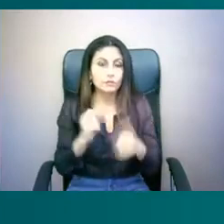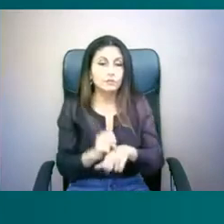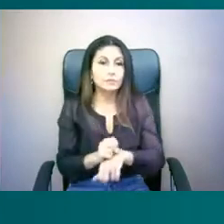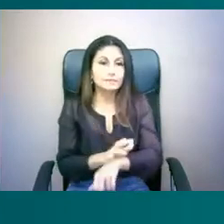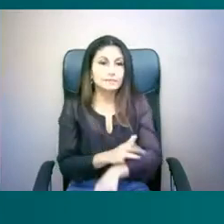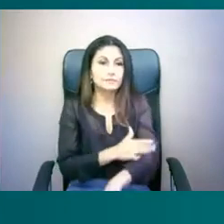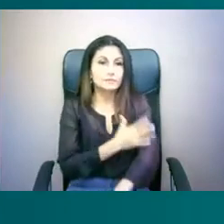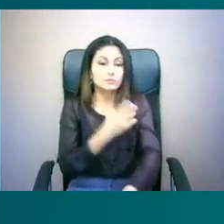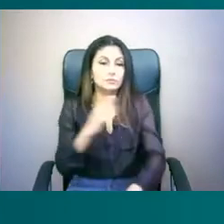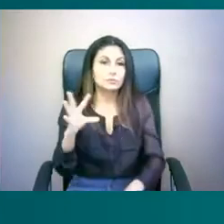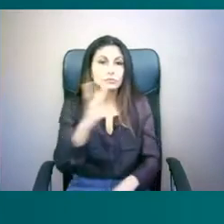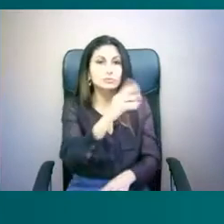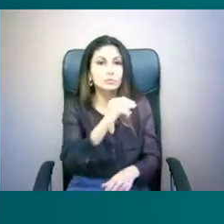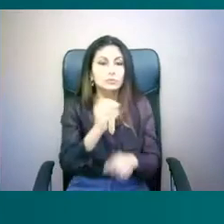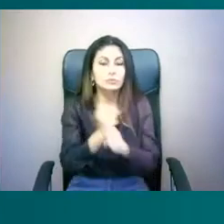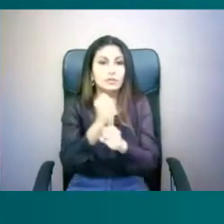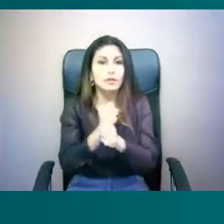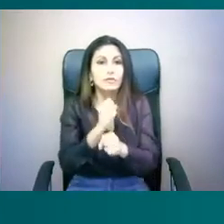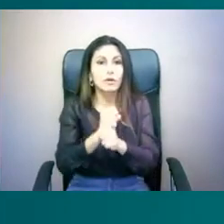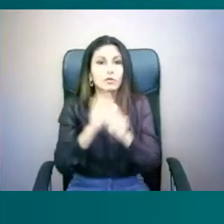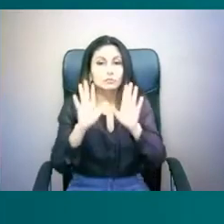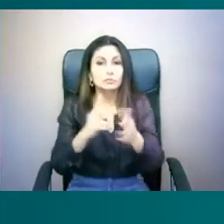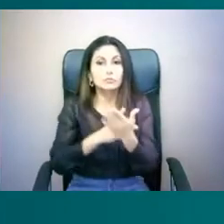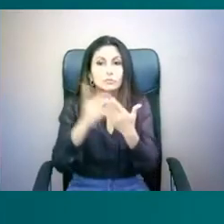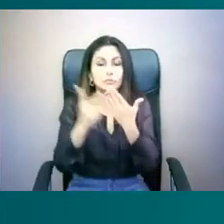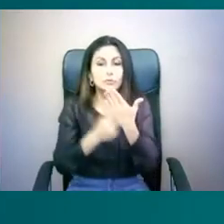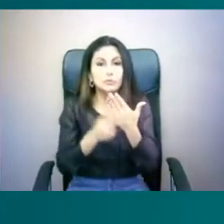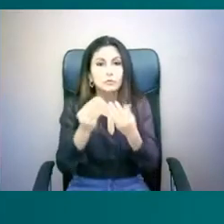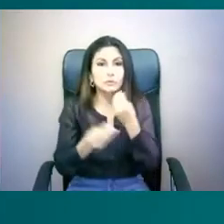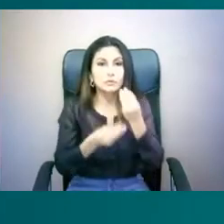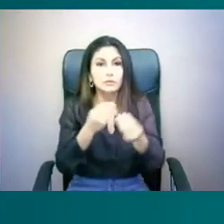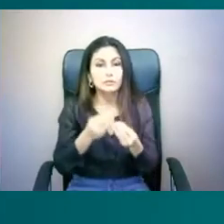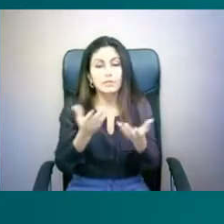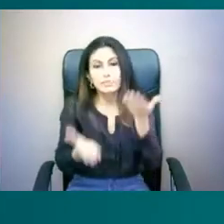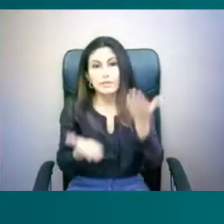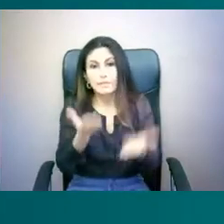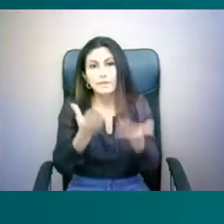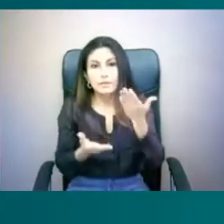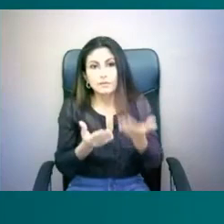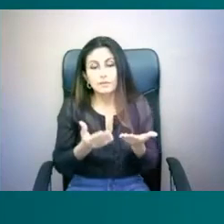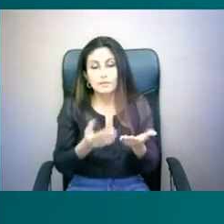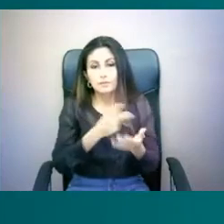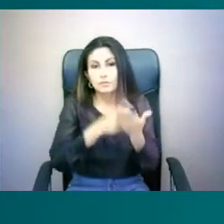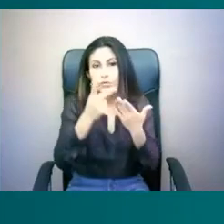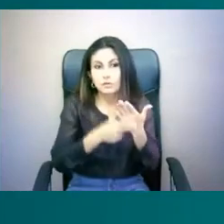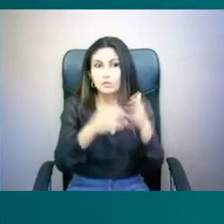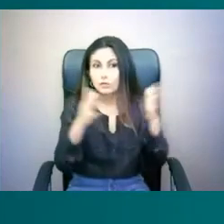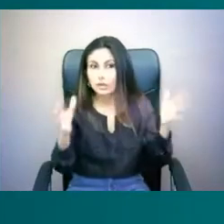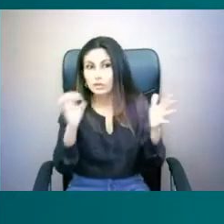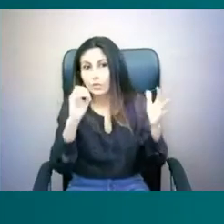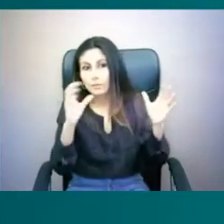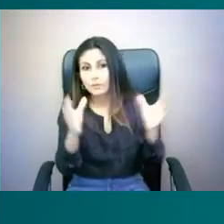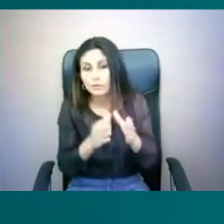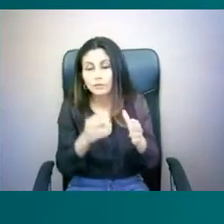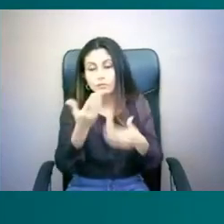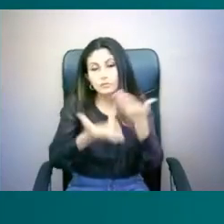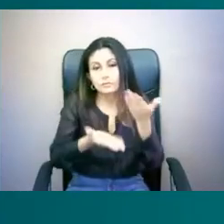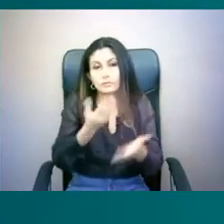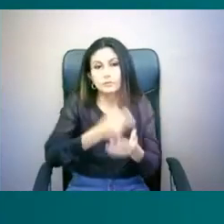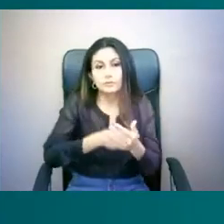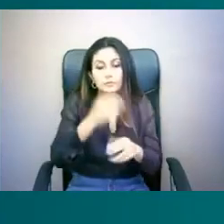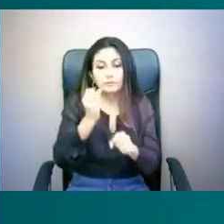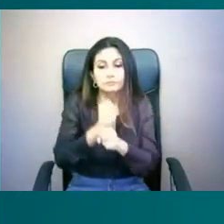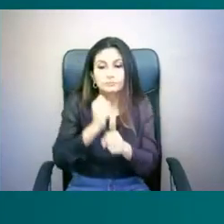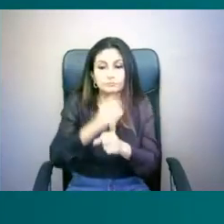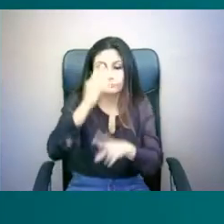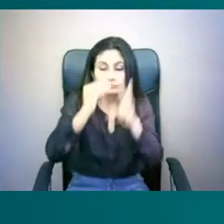y todos los que hemos trabajado en proyectos tenemos muy claro y es que dependiendo del tamaño del proyecto es la cantidad de lecciones aprendidas que se pueden generar. Y eso, si tenemos el juicio